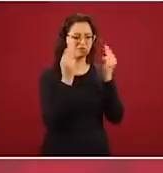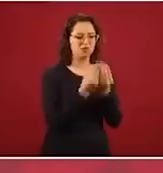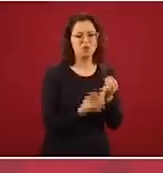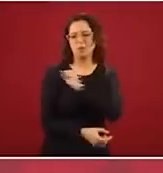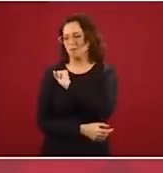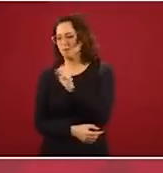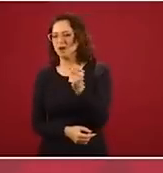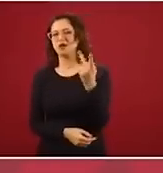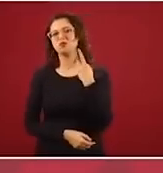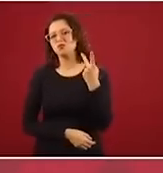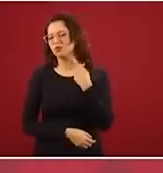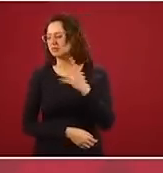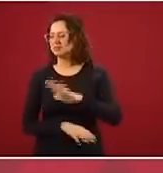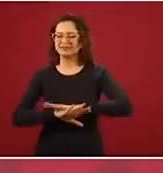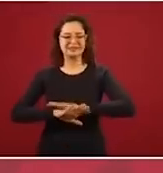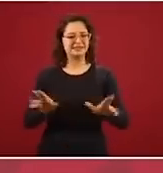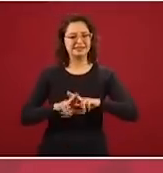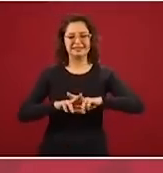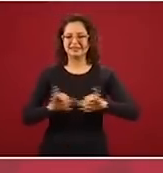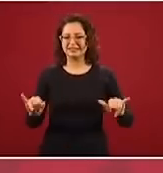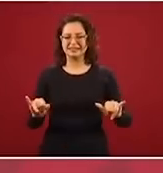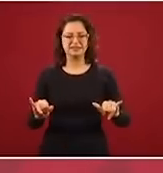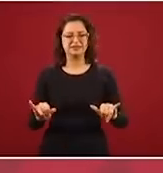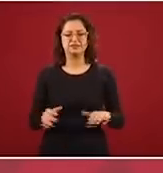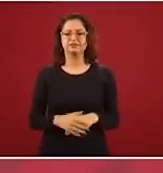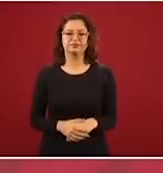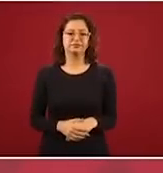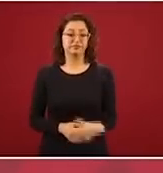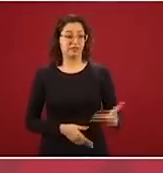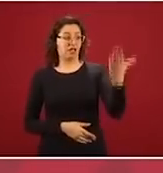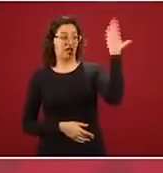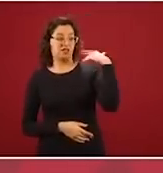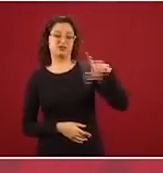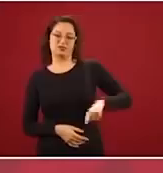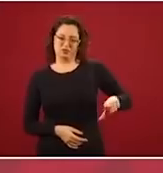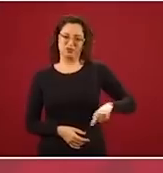con delincuentes de cuello blanco. No es como antes,